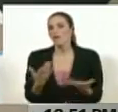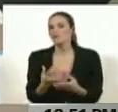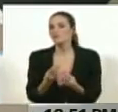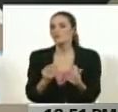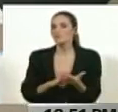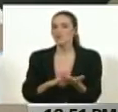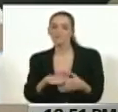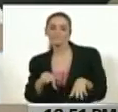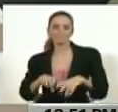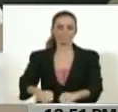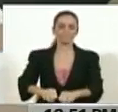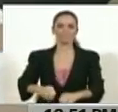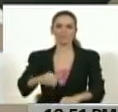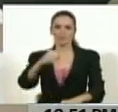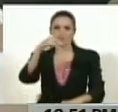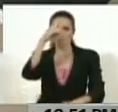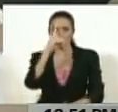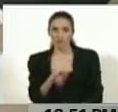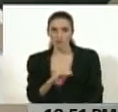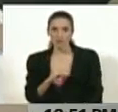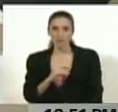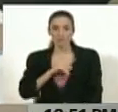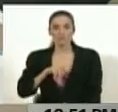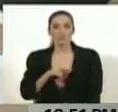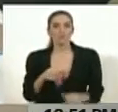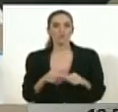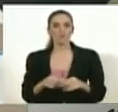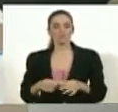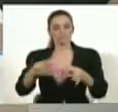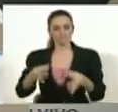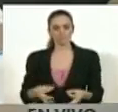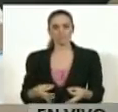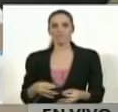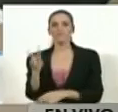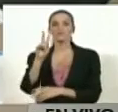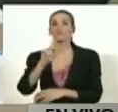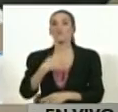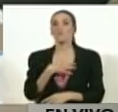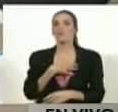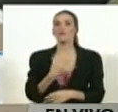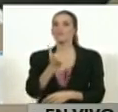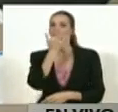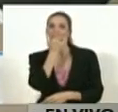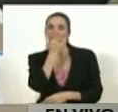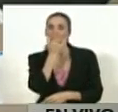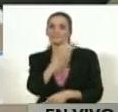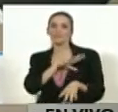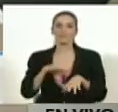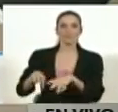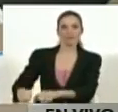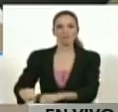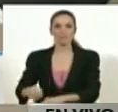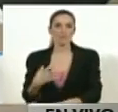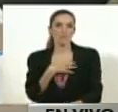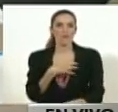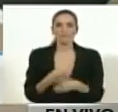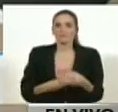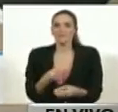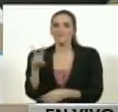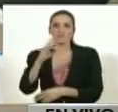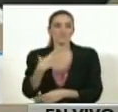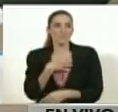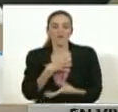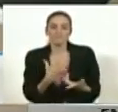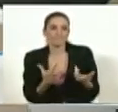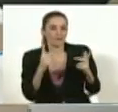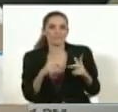la invasión Bueno eso es lo que nosotros mantenemos permanentemente Venezuela no va a ser un error Imperial no lo va a hacer el pueblo de Venezuela no lo va